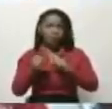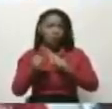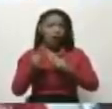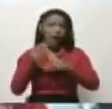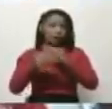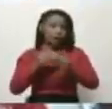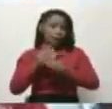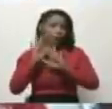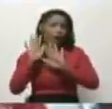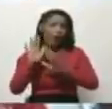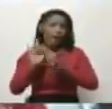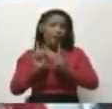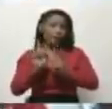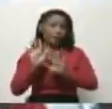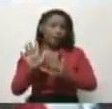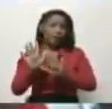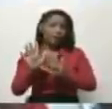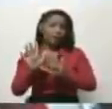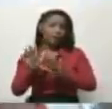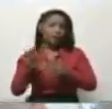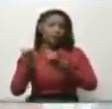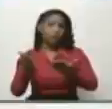así. Y es tan